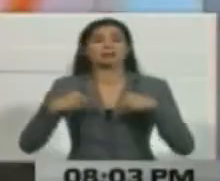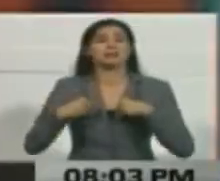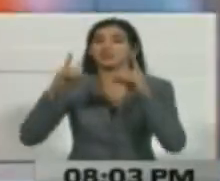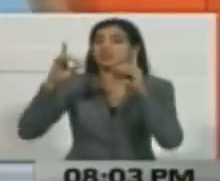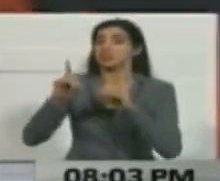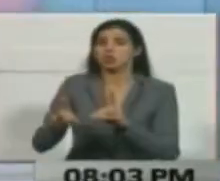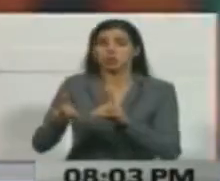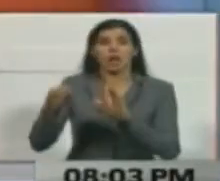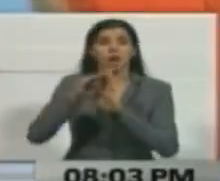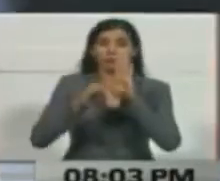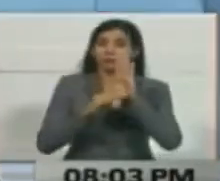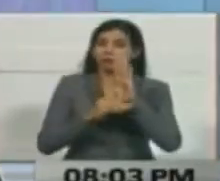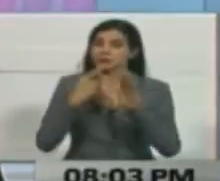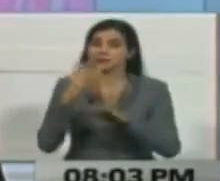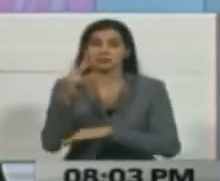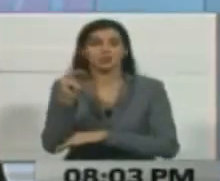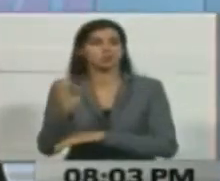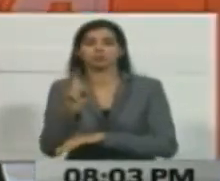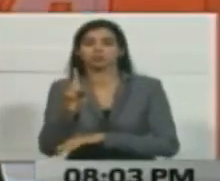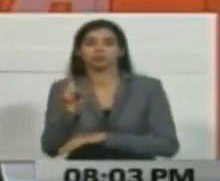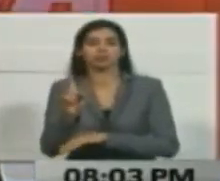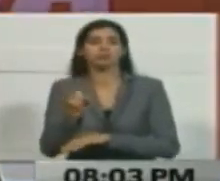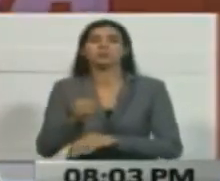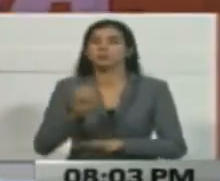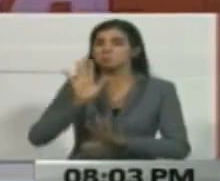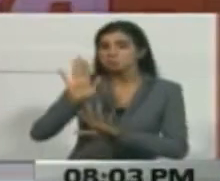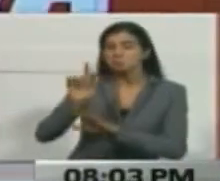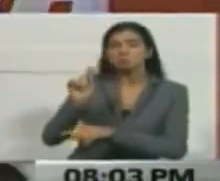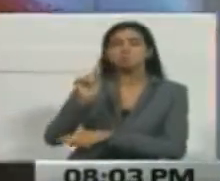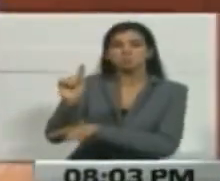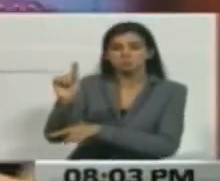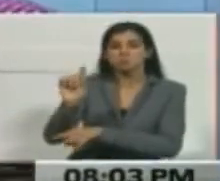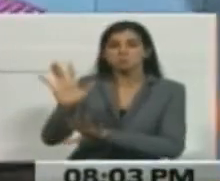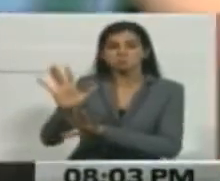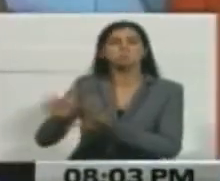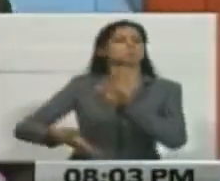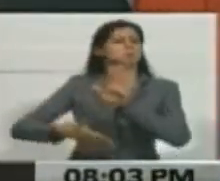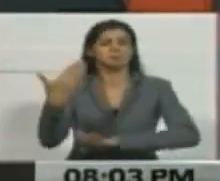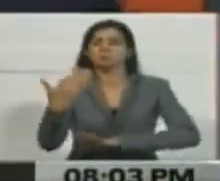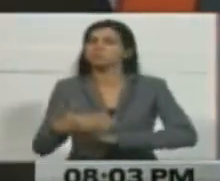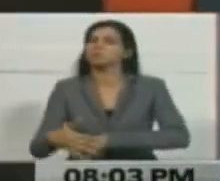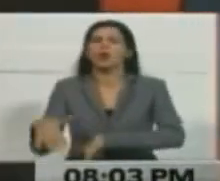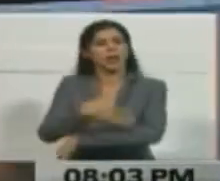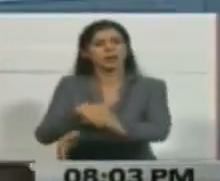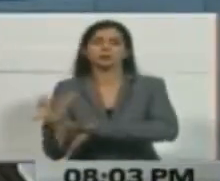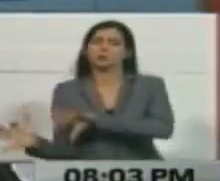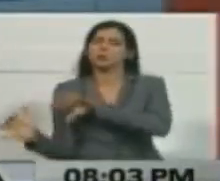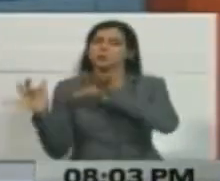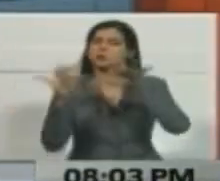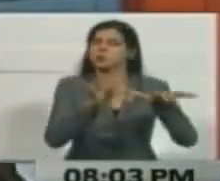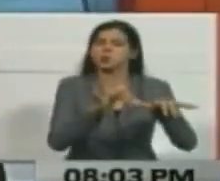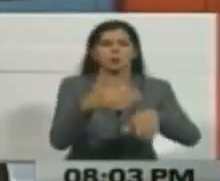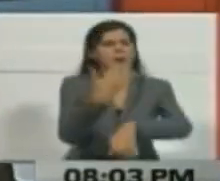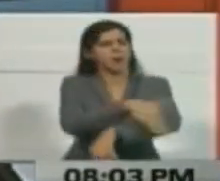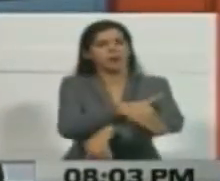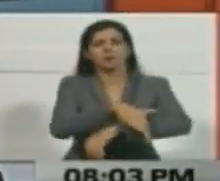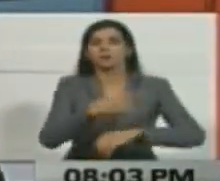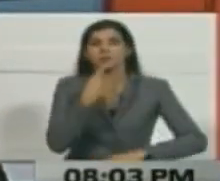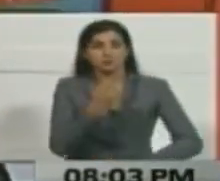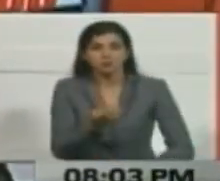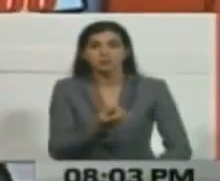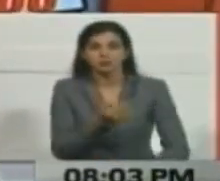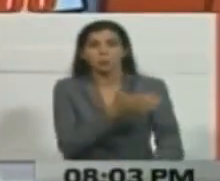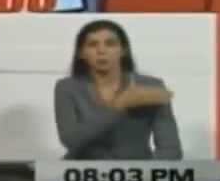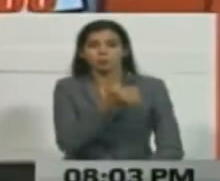Electoral y amenaza con que saldrán con la gente a la calle, y además de